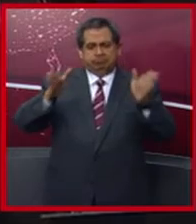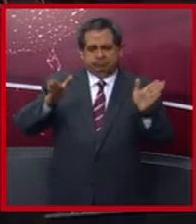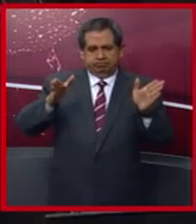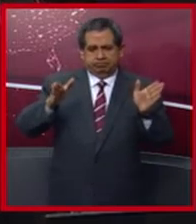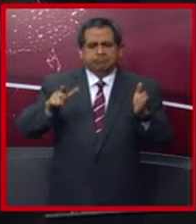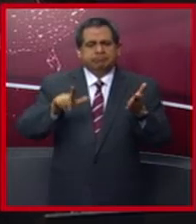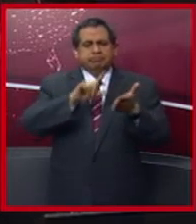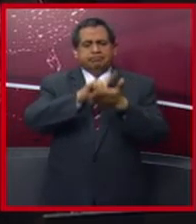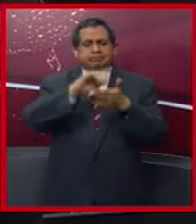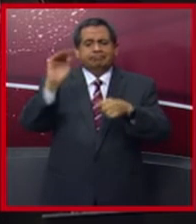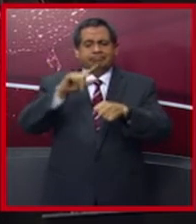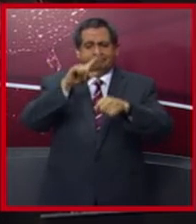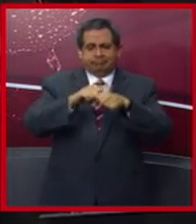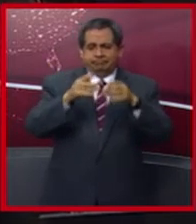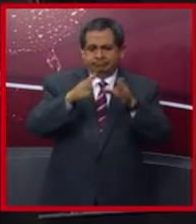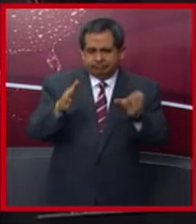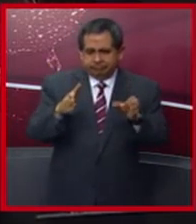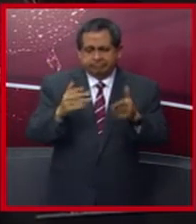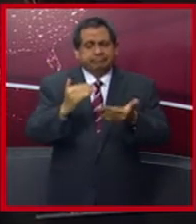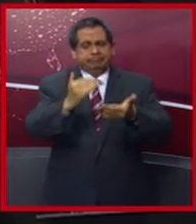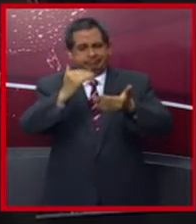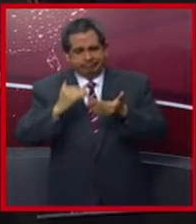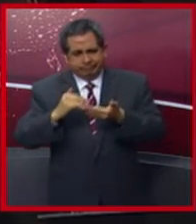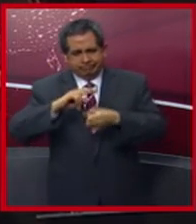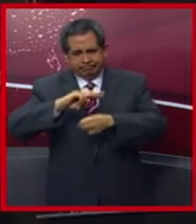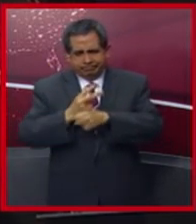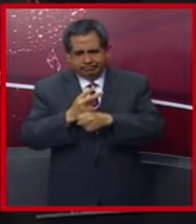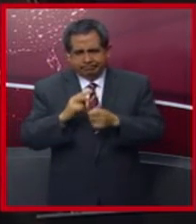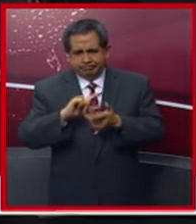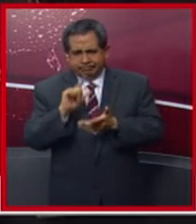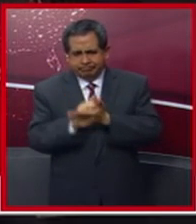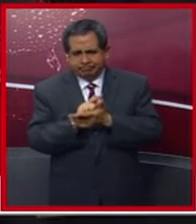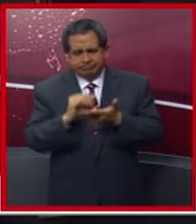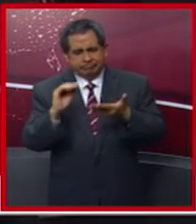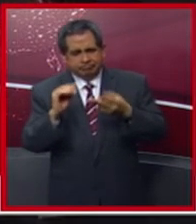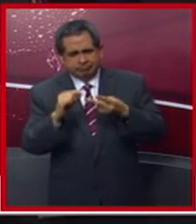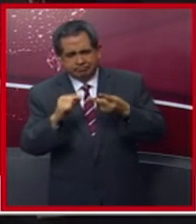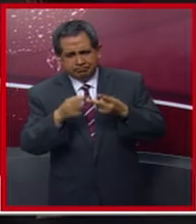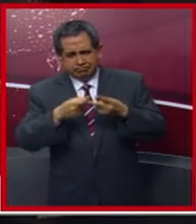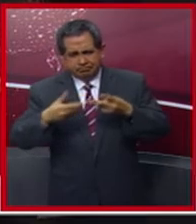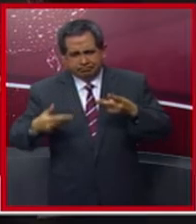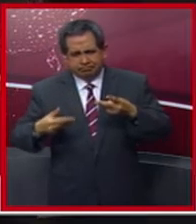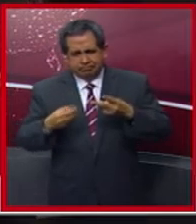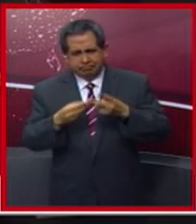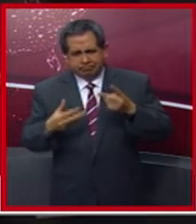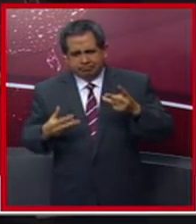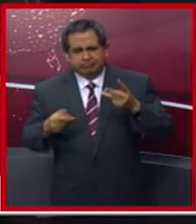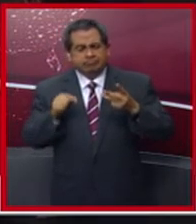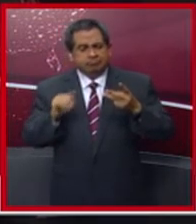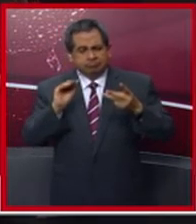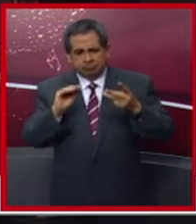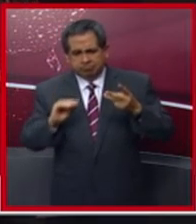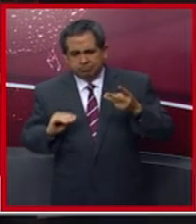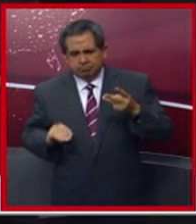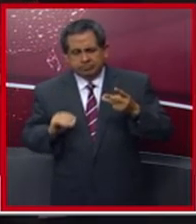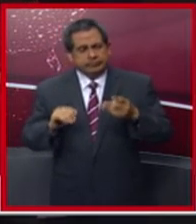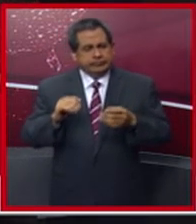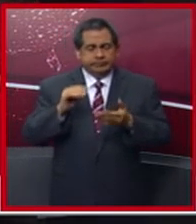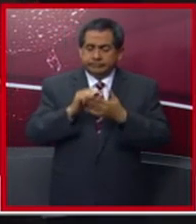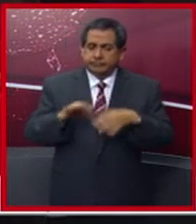Federal del Trabajo es un marco general, y vendrán las leyes secundarias que regulan ciertas situaciones que, bueno, tienen que ir contempladas y que al momento han